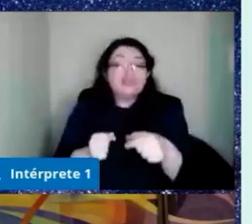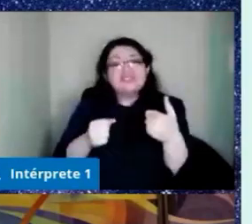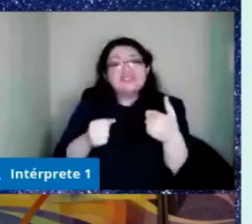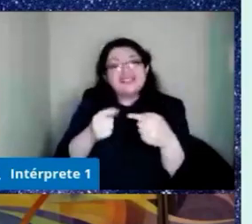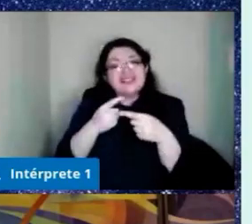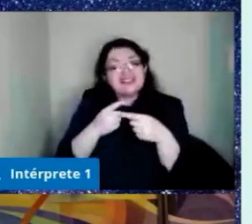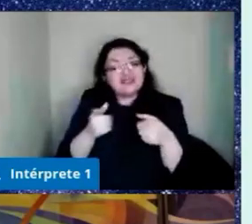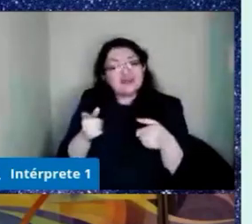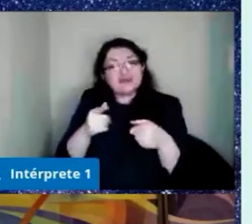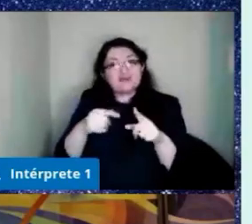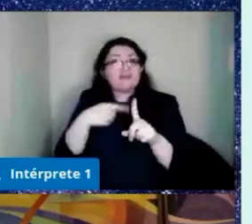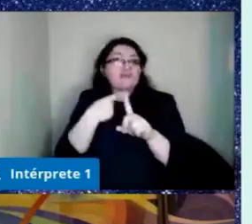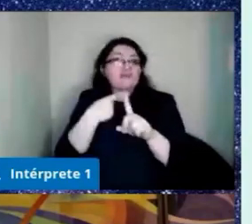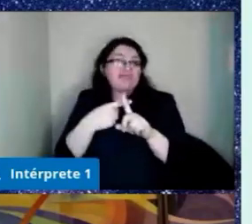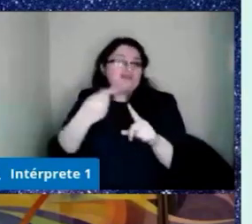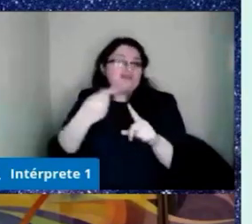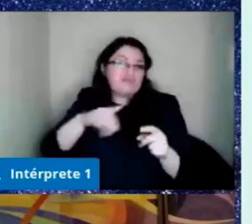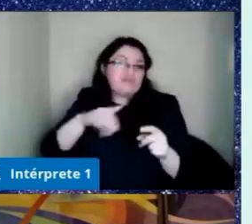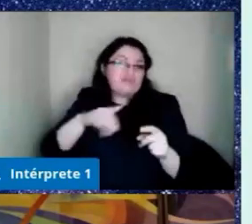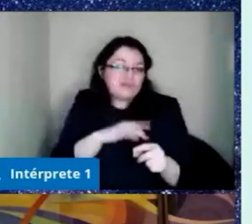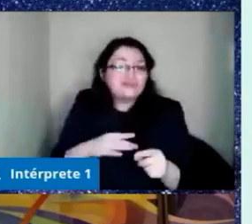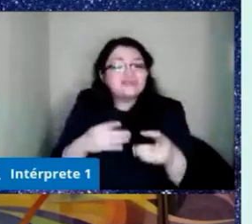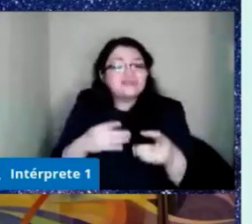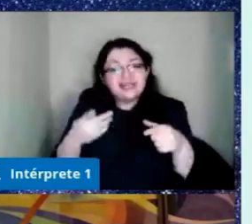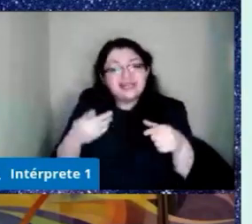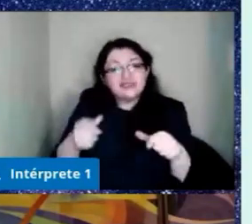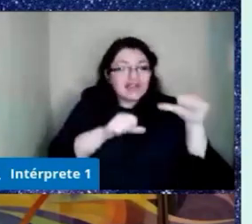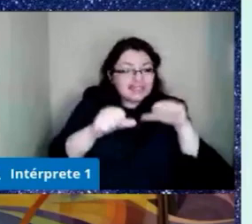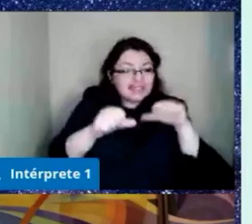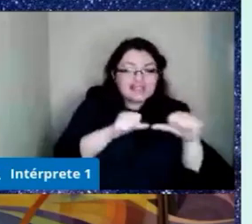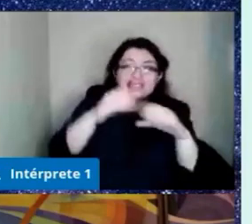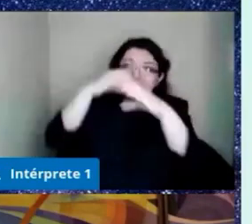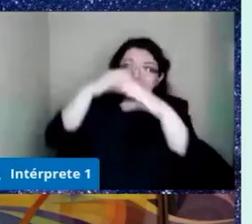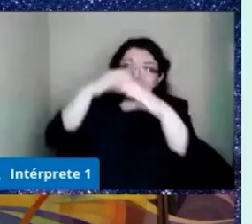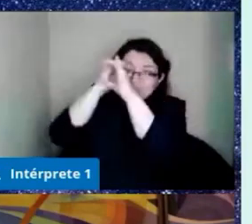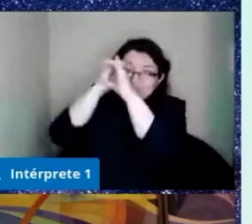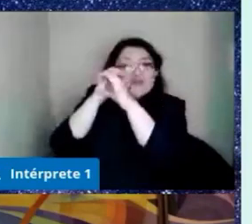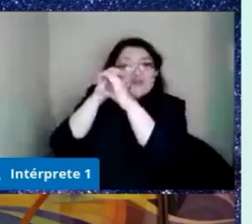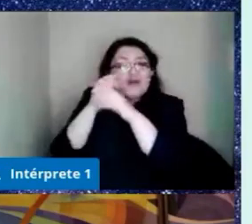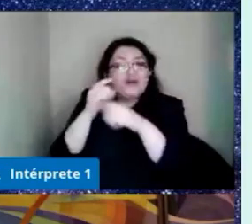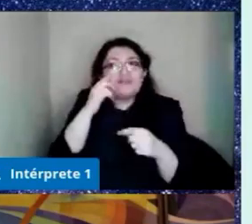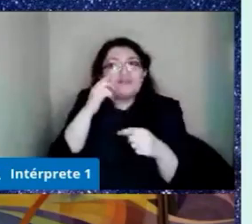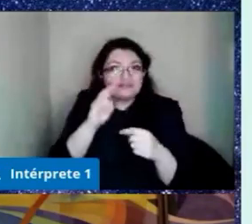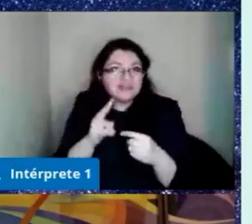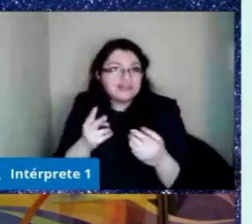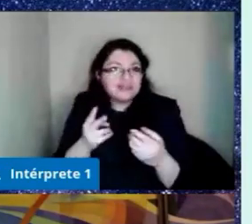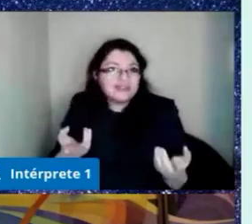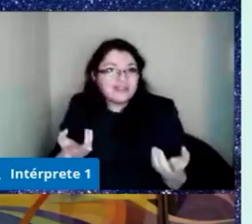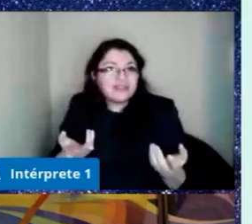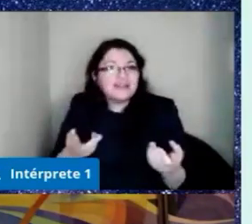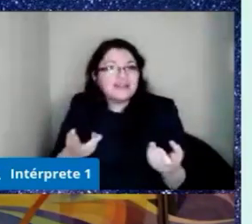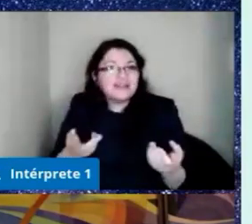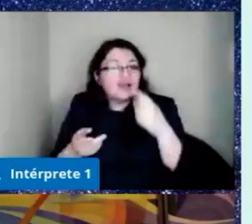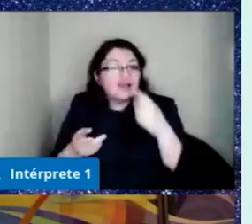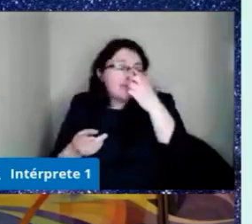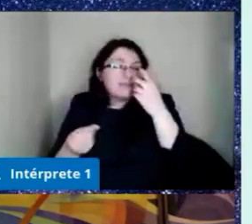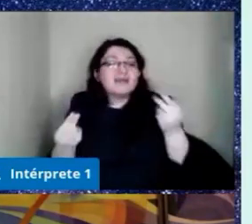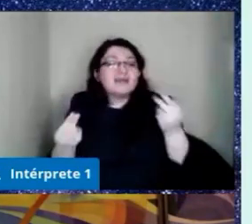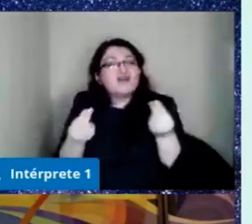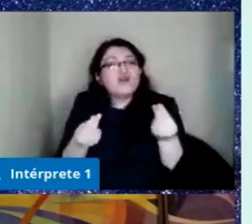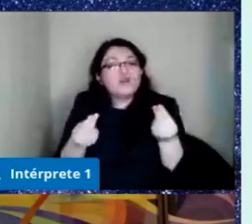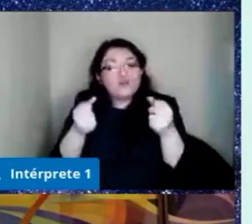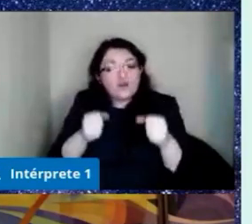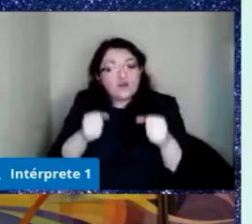el tomar la ciencia, la astronomía como una manera de hacer este puente con la inclusión